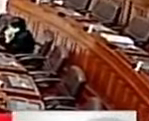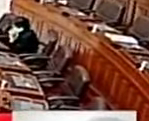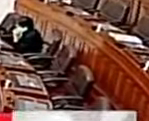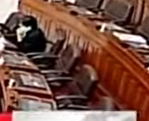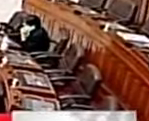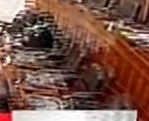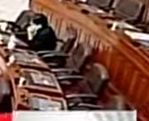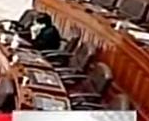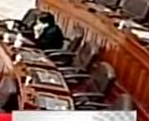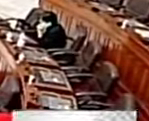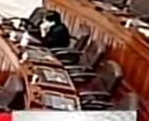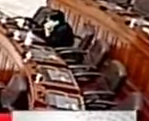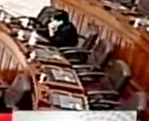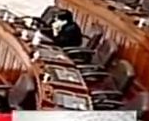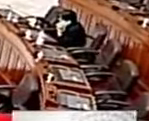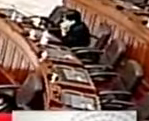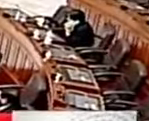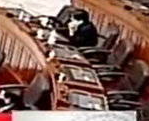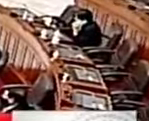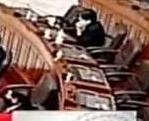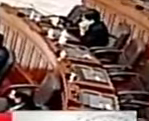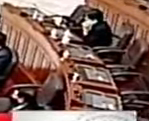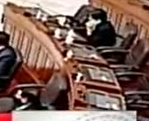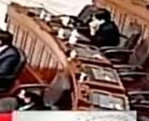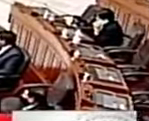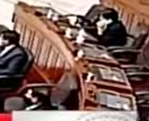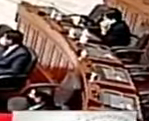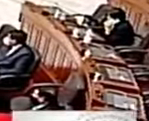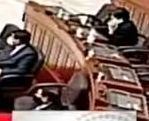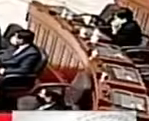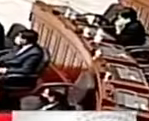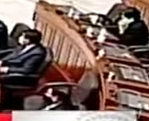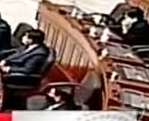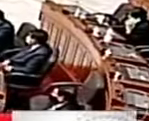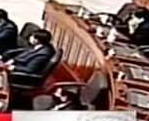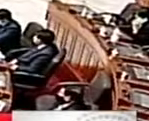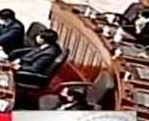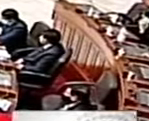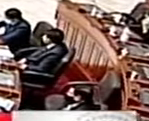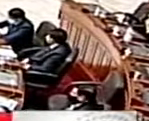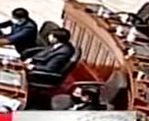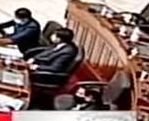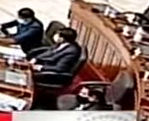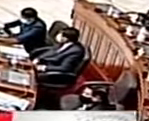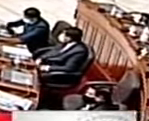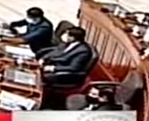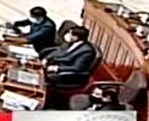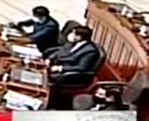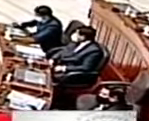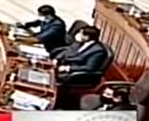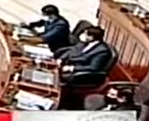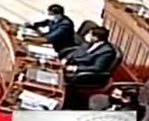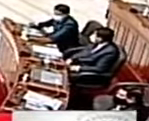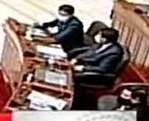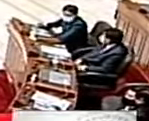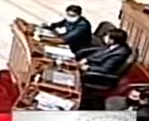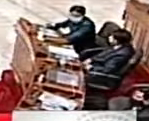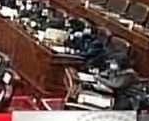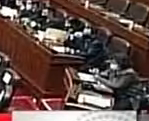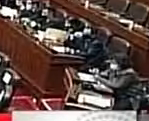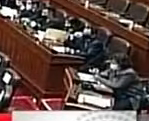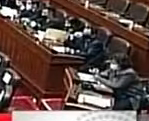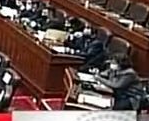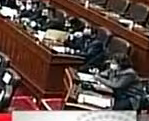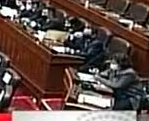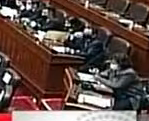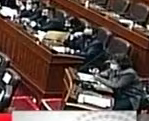voceros de los grupos parlamentarios, que será establecido de 10 minutos sin interrupciones, y seguidamente también se